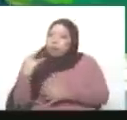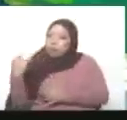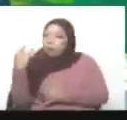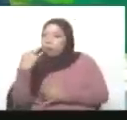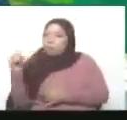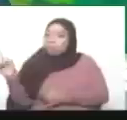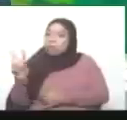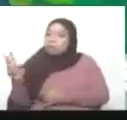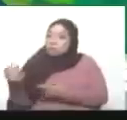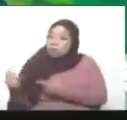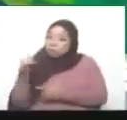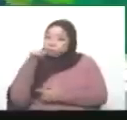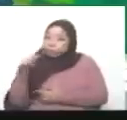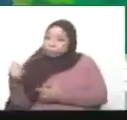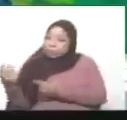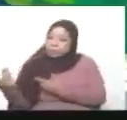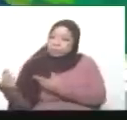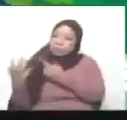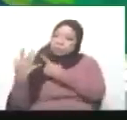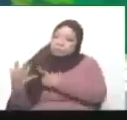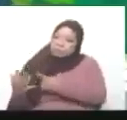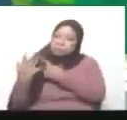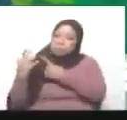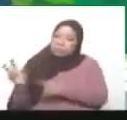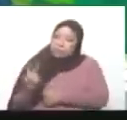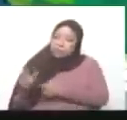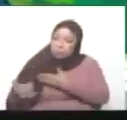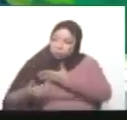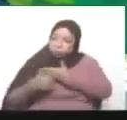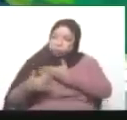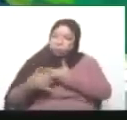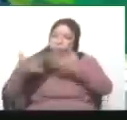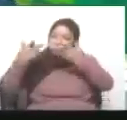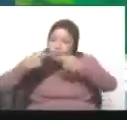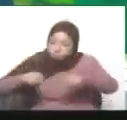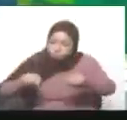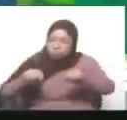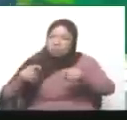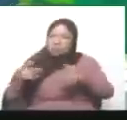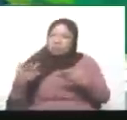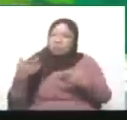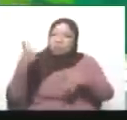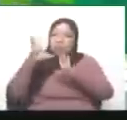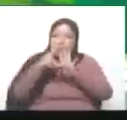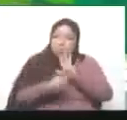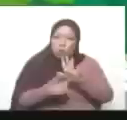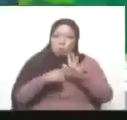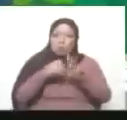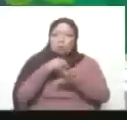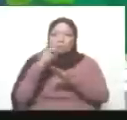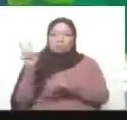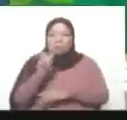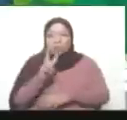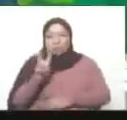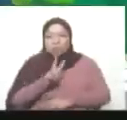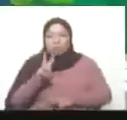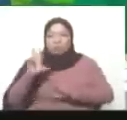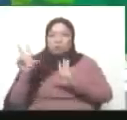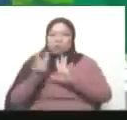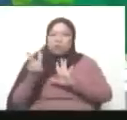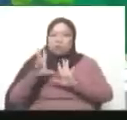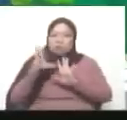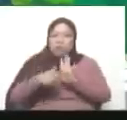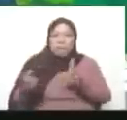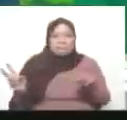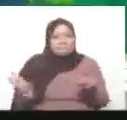amenazado Venezuela es el país agredido Venezuela es el país que están pretendiendo despojar Venezuela es el país que